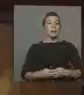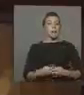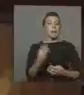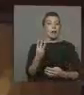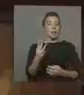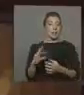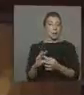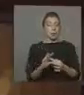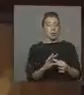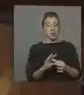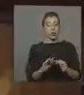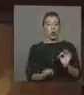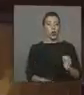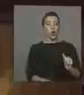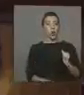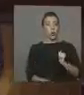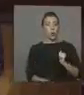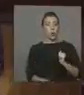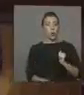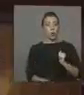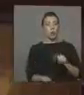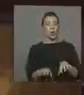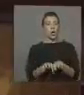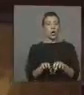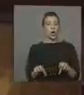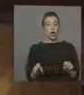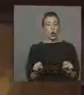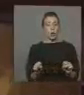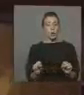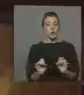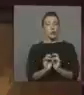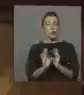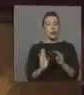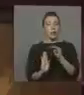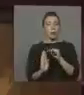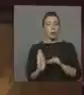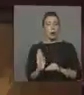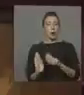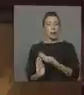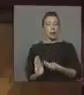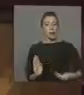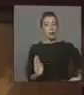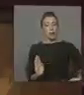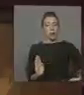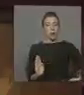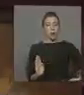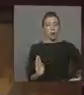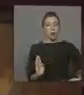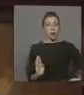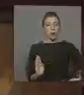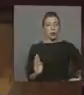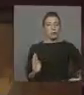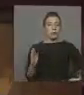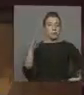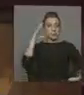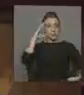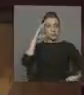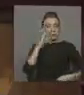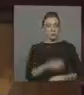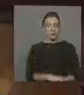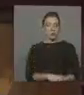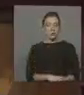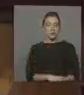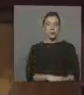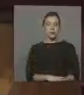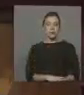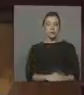específicas, dando así cumplimiento a los compromisos explícitos del programa de gobierno de la presidenta Bachelet.